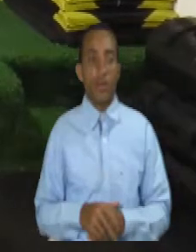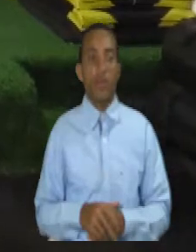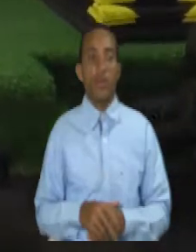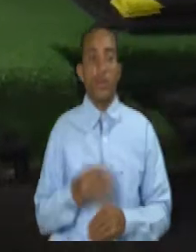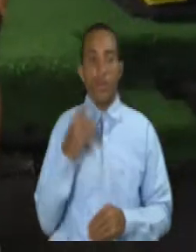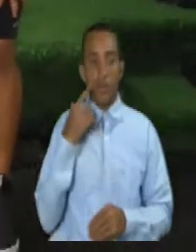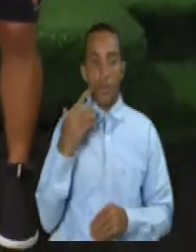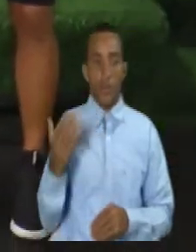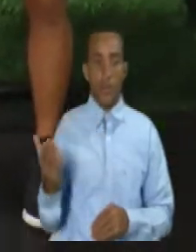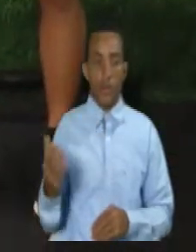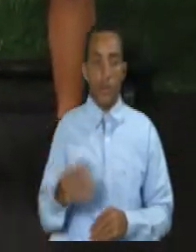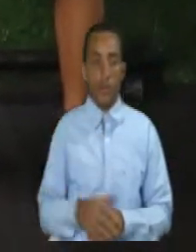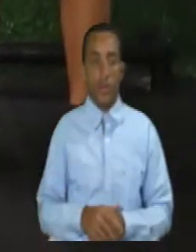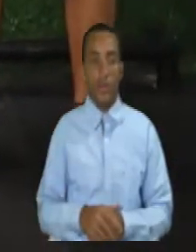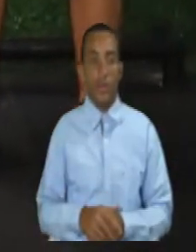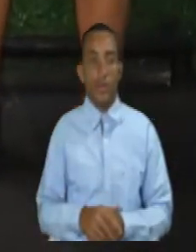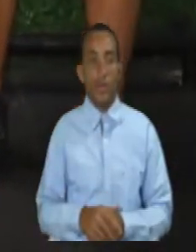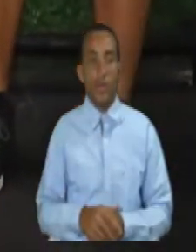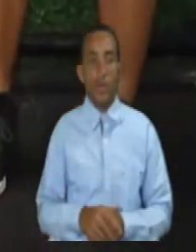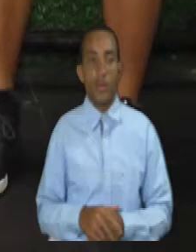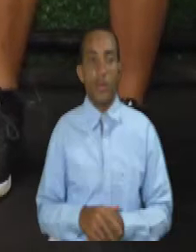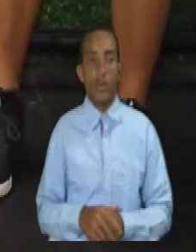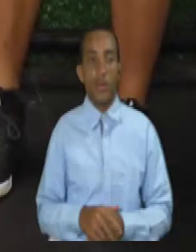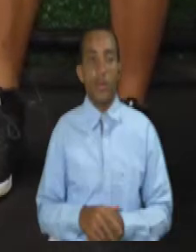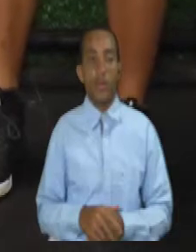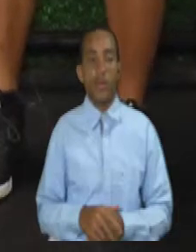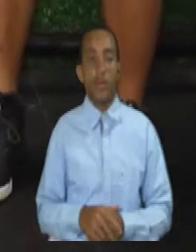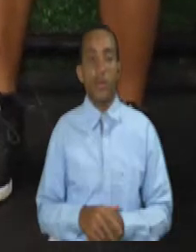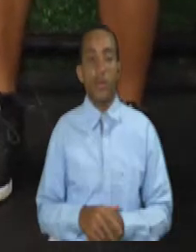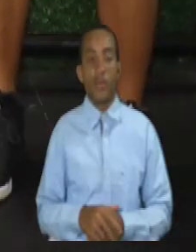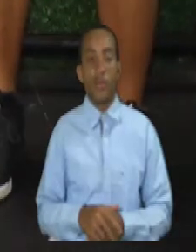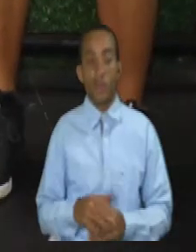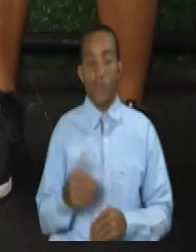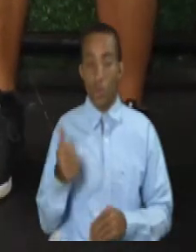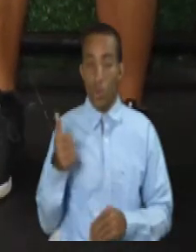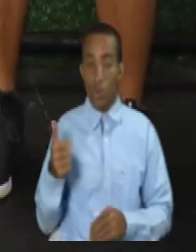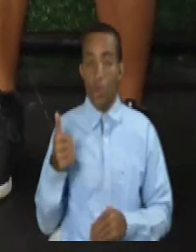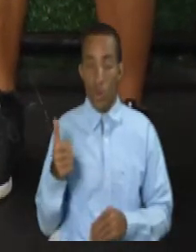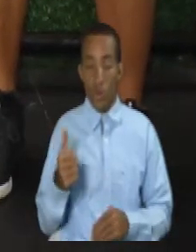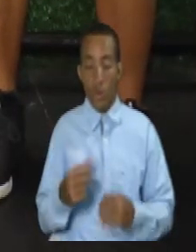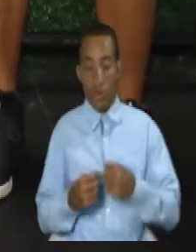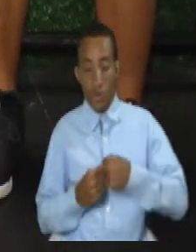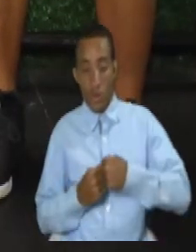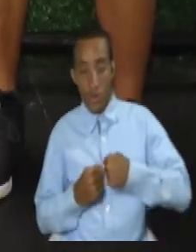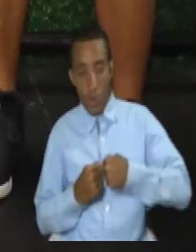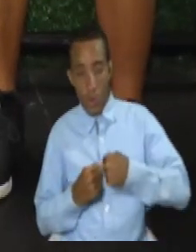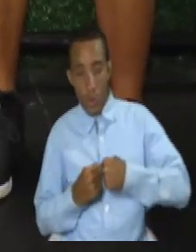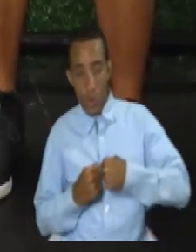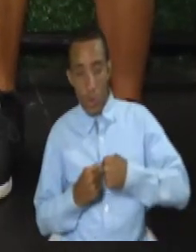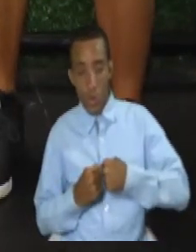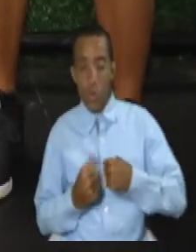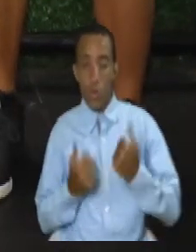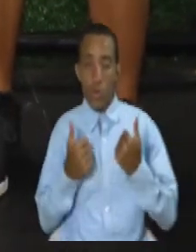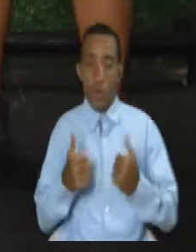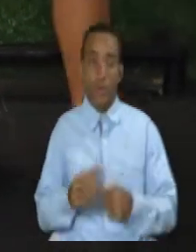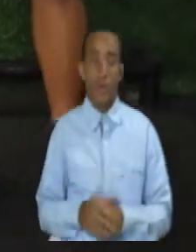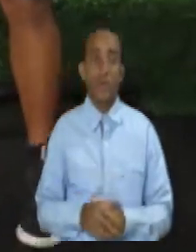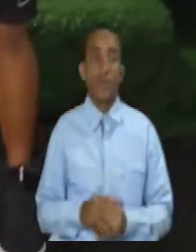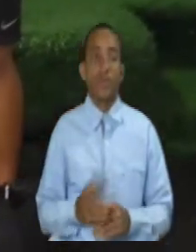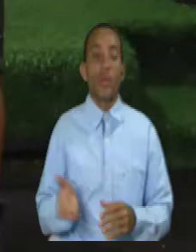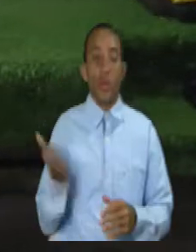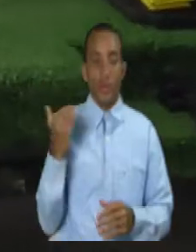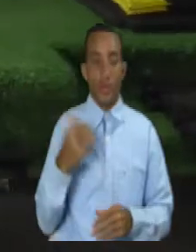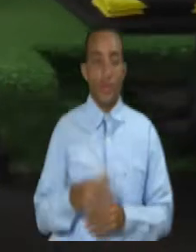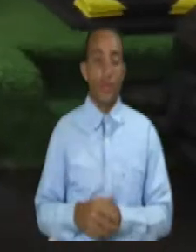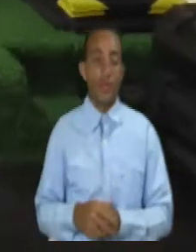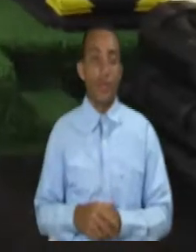exactamente, cerrados. Sin doblar rodillas, ahí generamos buena tensión y un muy buen estiramiento. Bien, arriba Kiara.